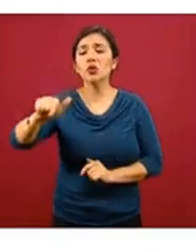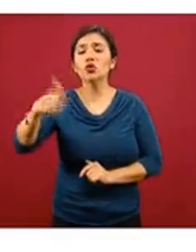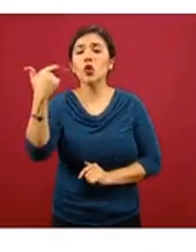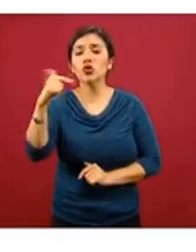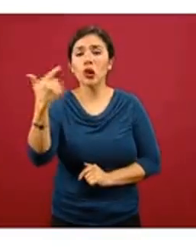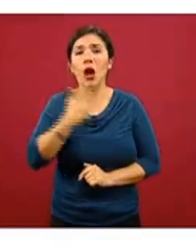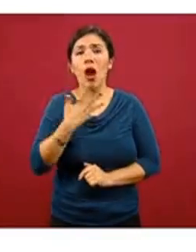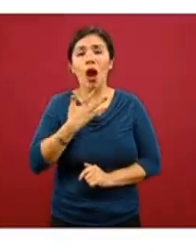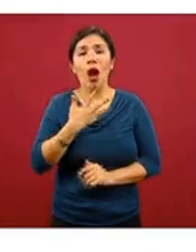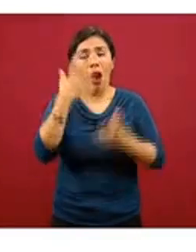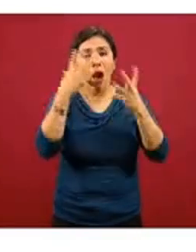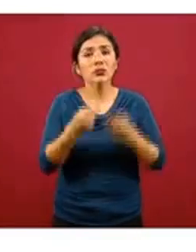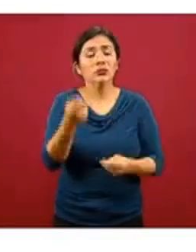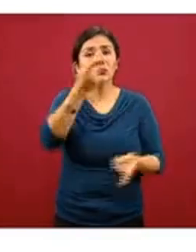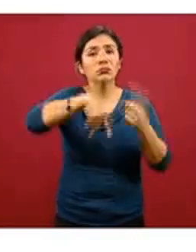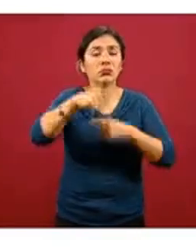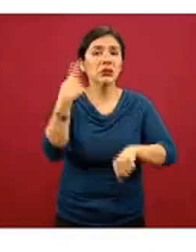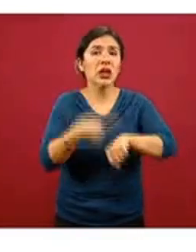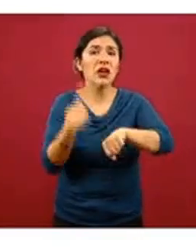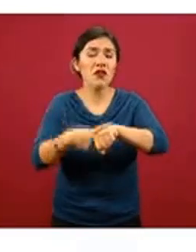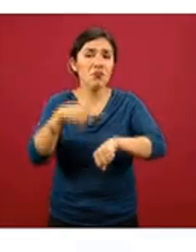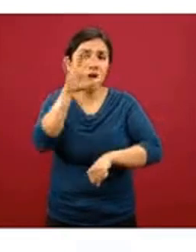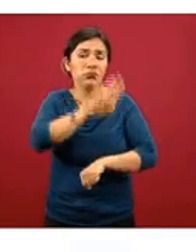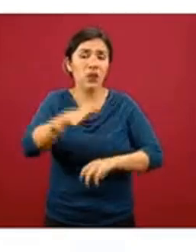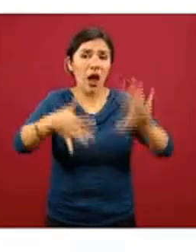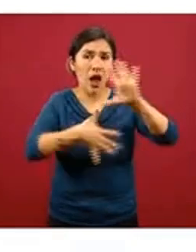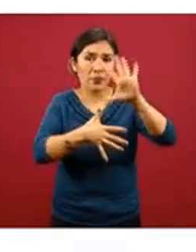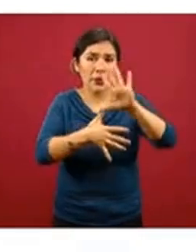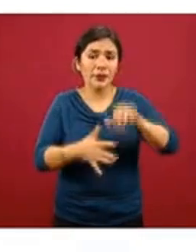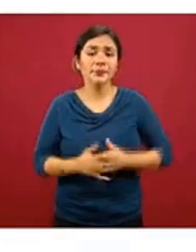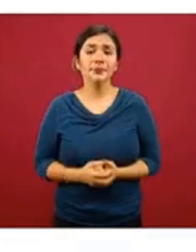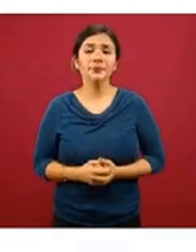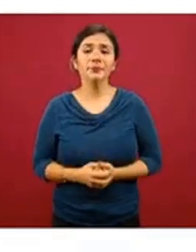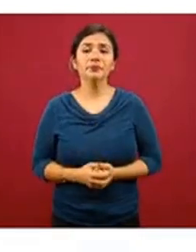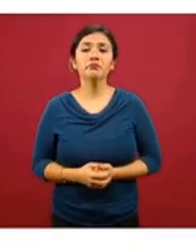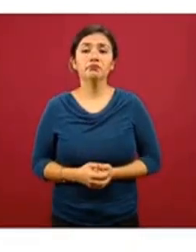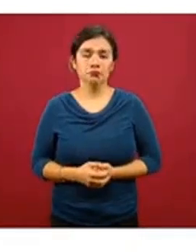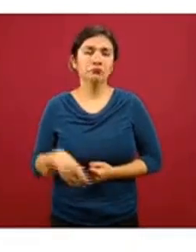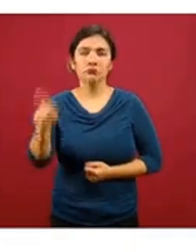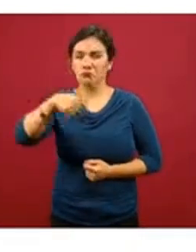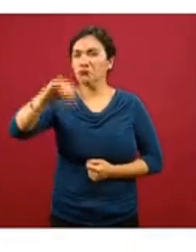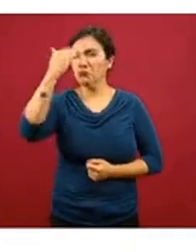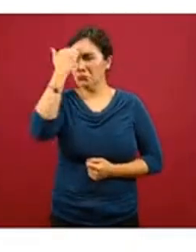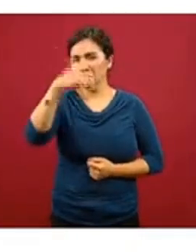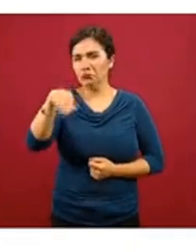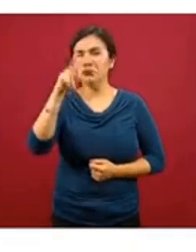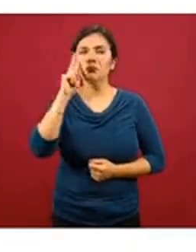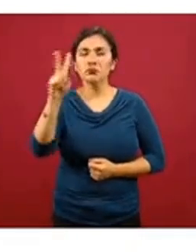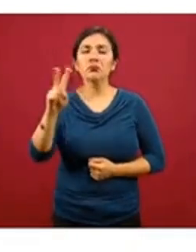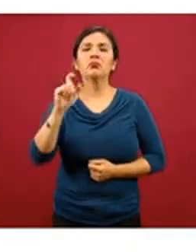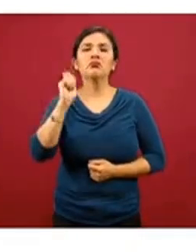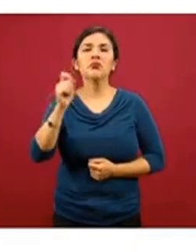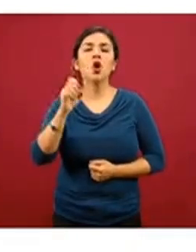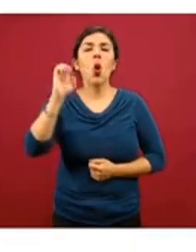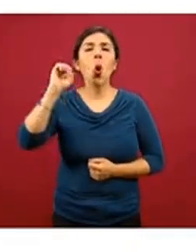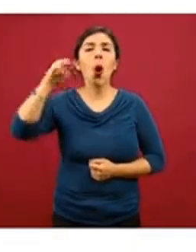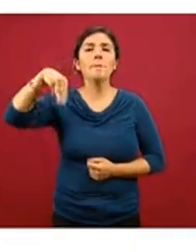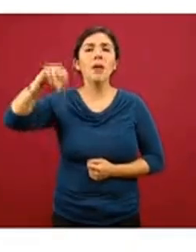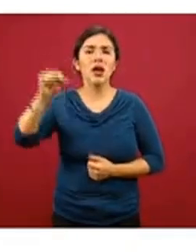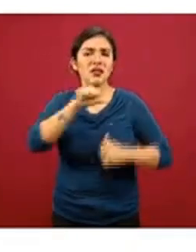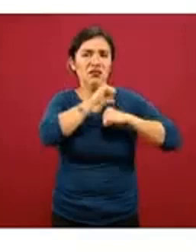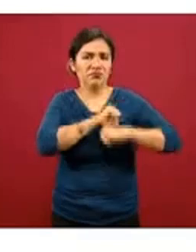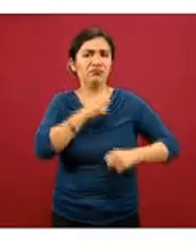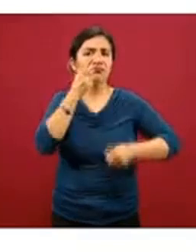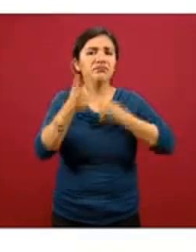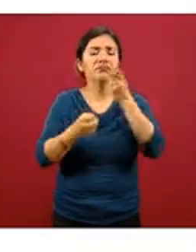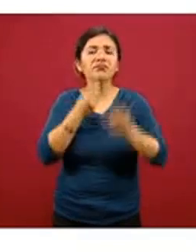1.118.612 ya son los casos activos de la pandemia en la región de las Américas. Y como lo sabemos, hemos escuchado las declaraciones de la OMS,